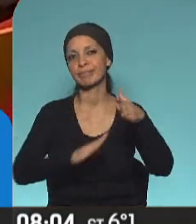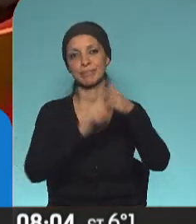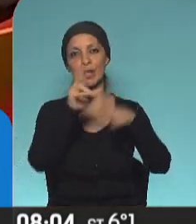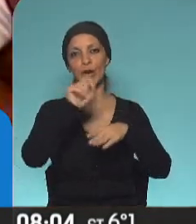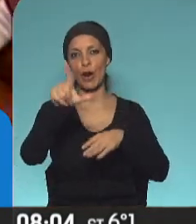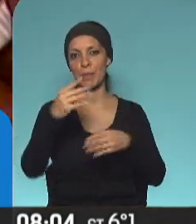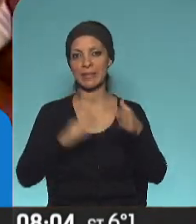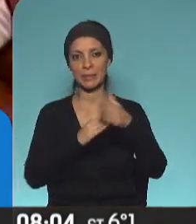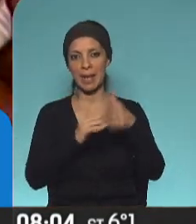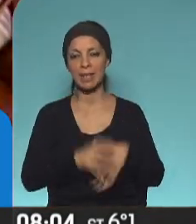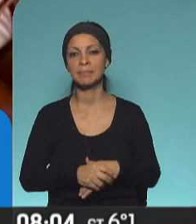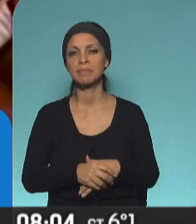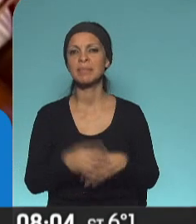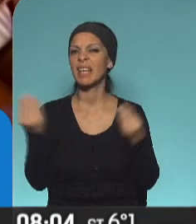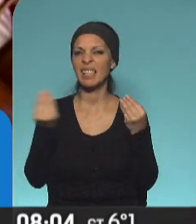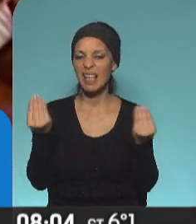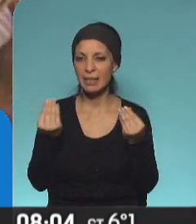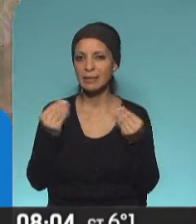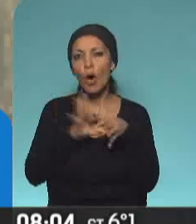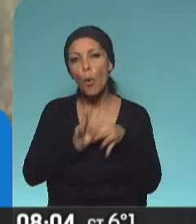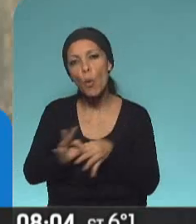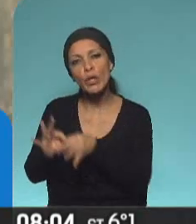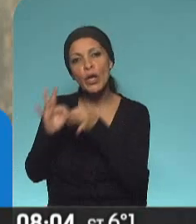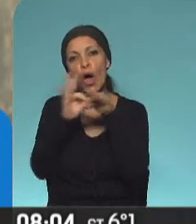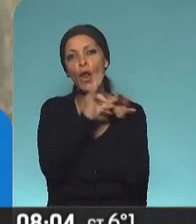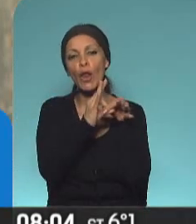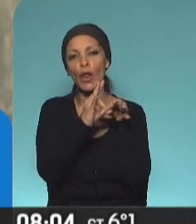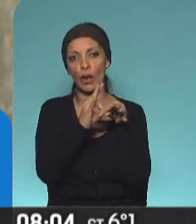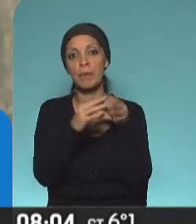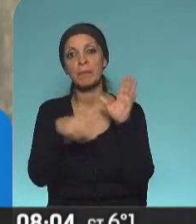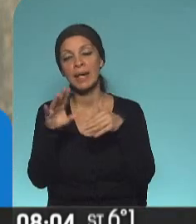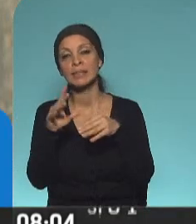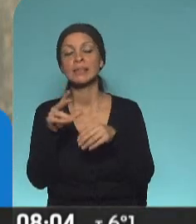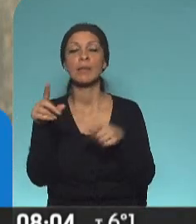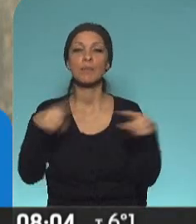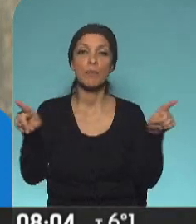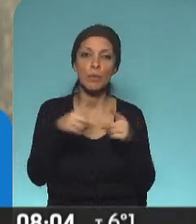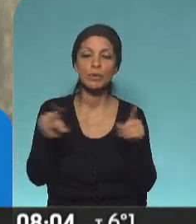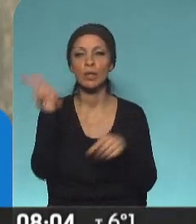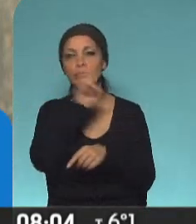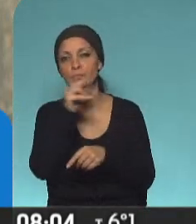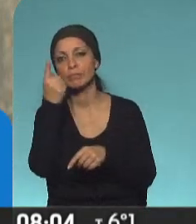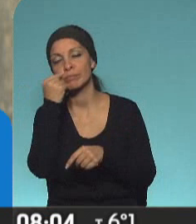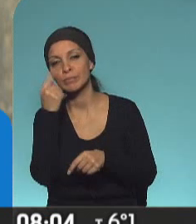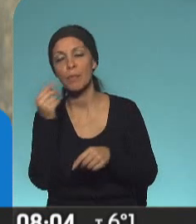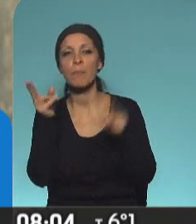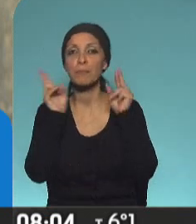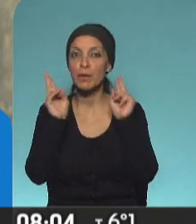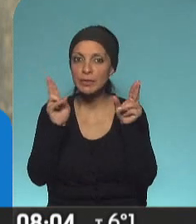protagónico. Es la unidad de muchos actores, fundamentalmente músicos, músicas, profesores, profesoras de